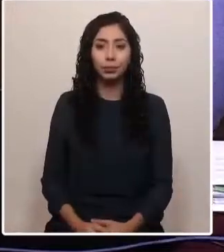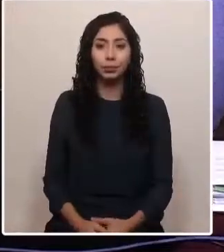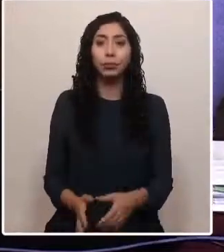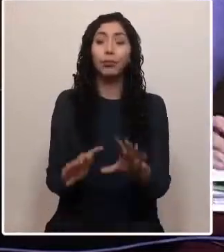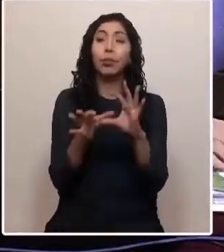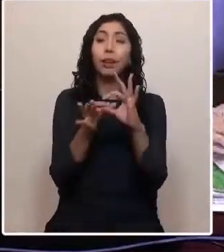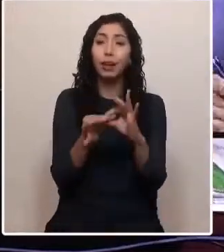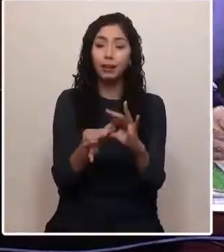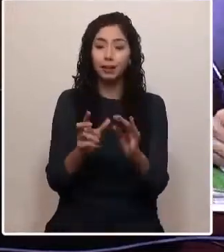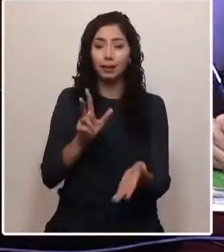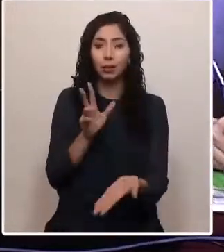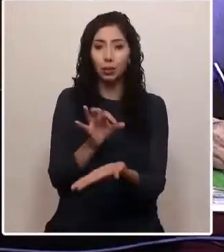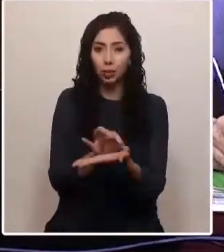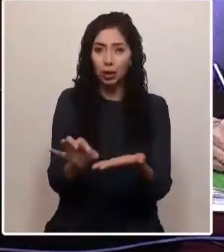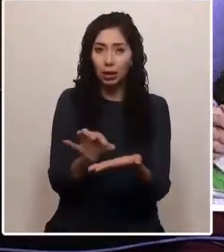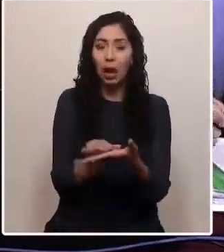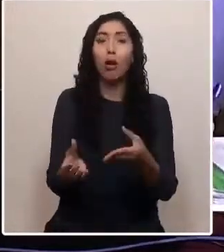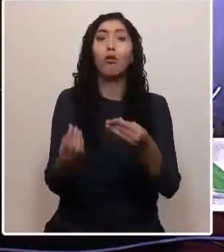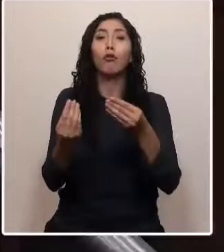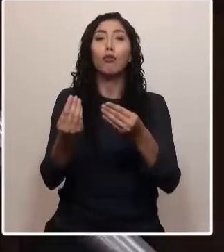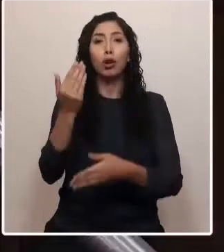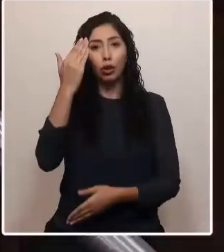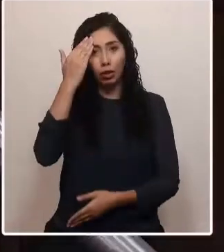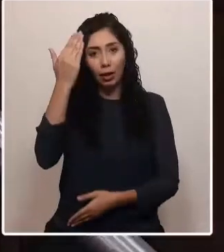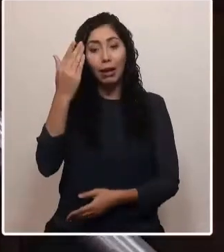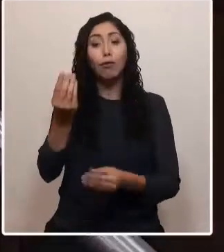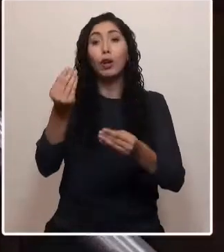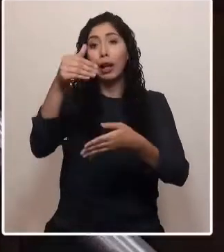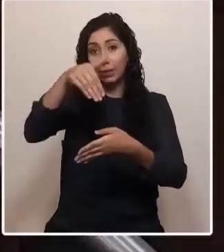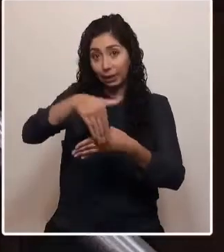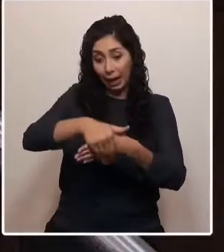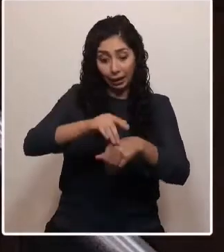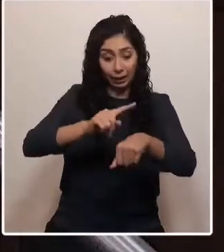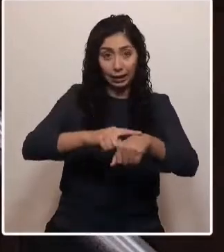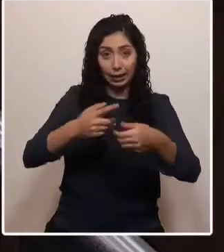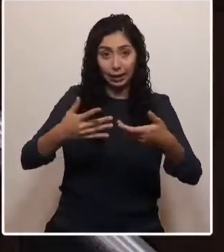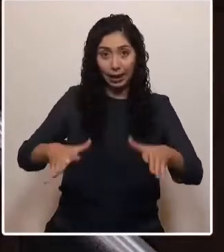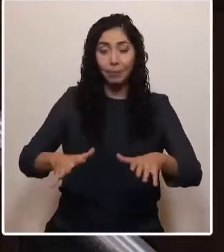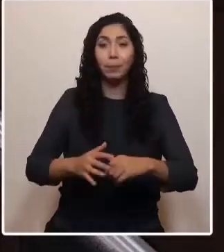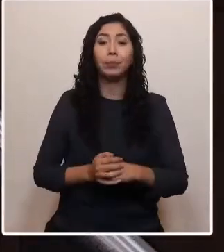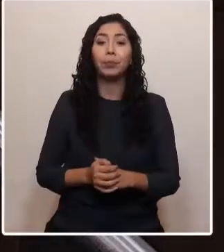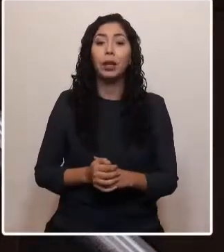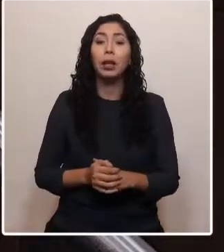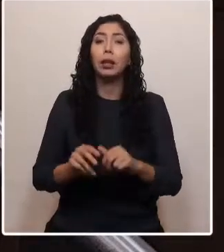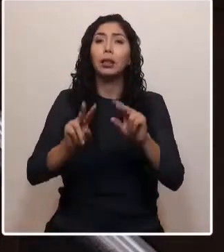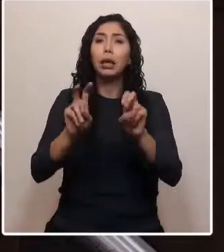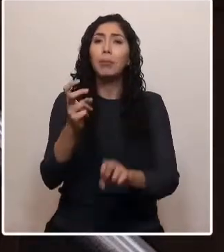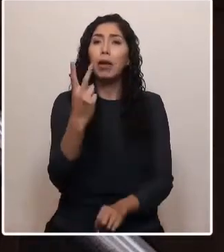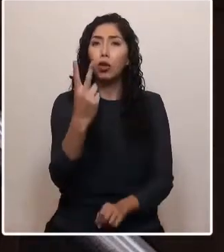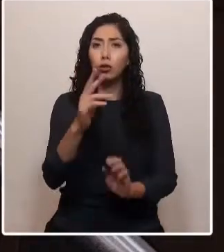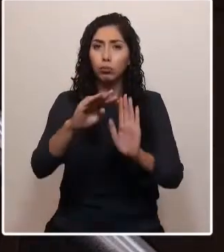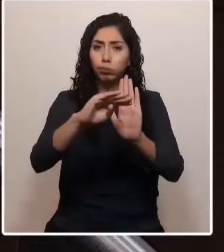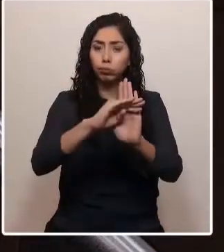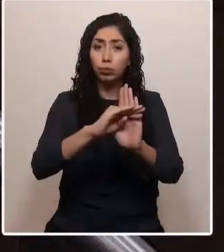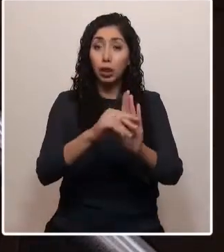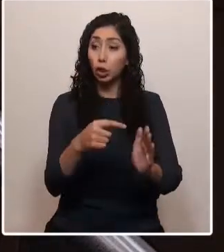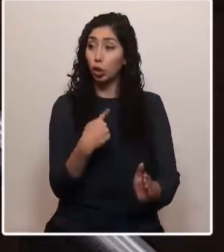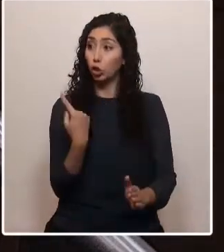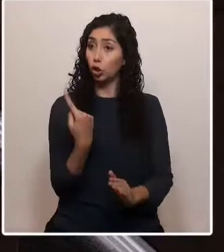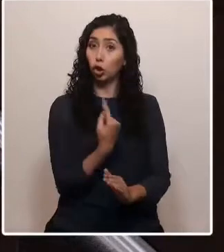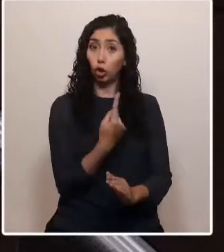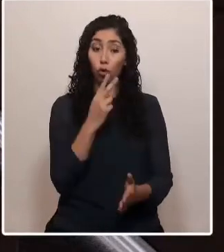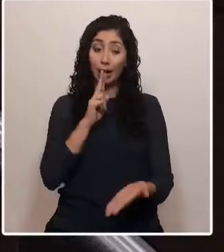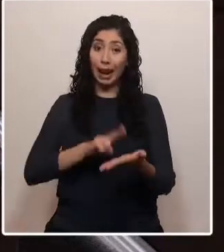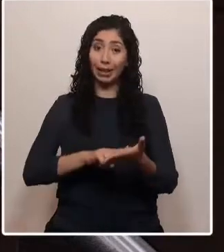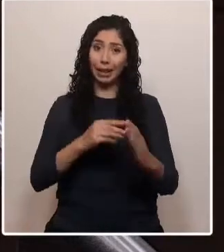Gracias, señor secretario. Muy buenos días, buenas tardes a estas alturas. Para referirme al punto 2 de la cuenta, esta carta que hemos enviado junto a un